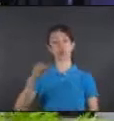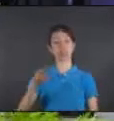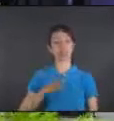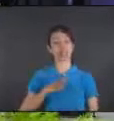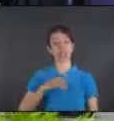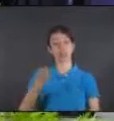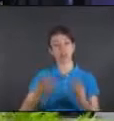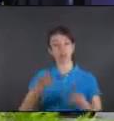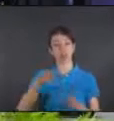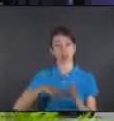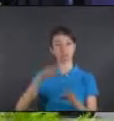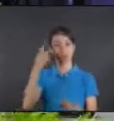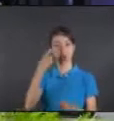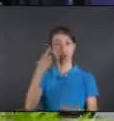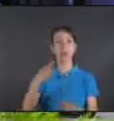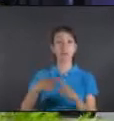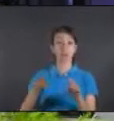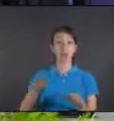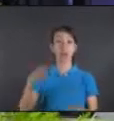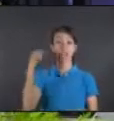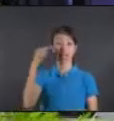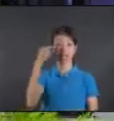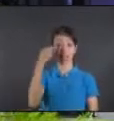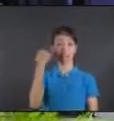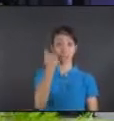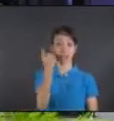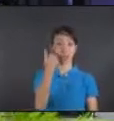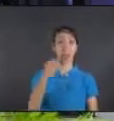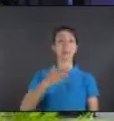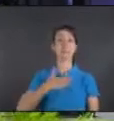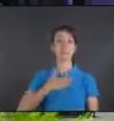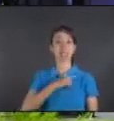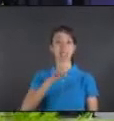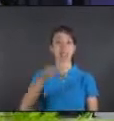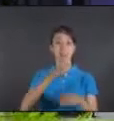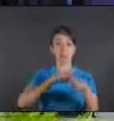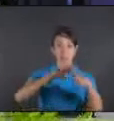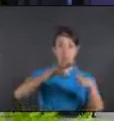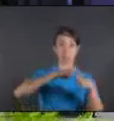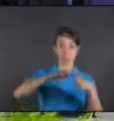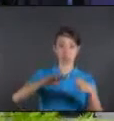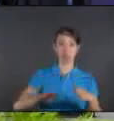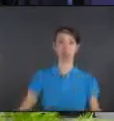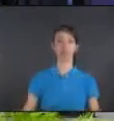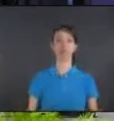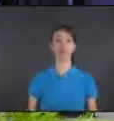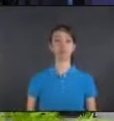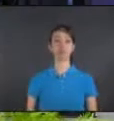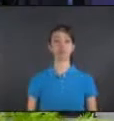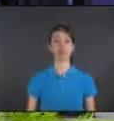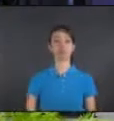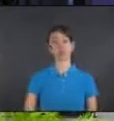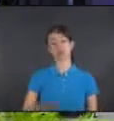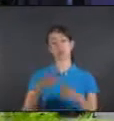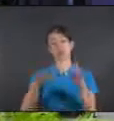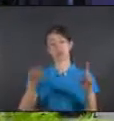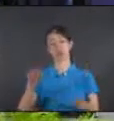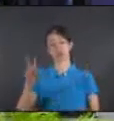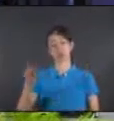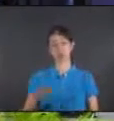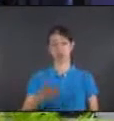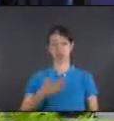mereciéramos estar acá. La Biblia dice que esa Santa Cena te va a conducir al primer día, a la puerta